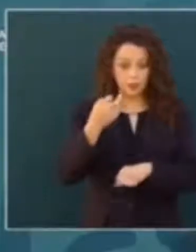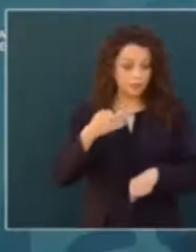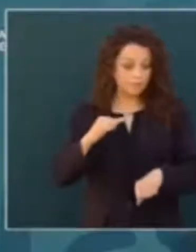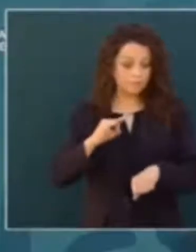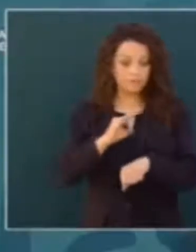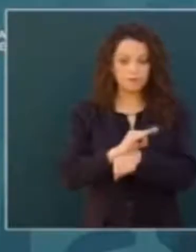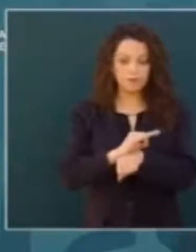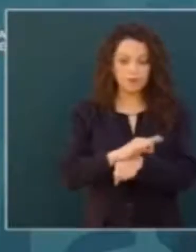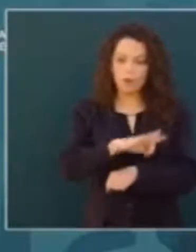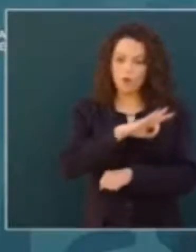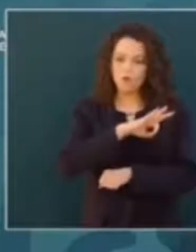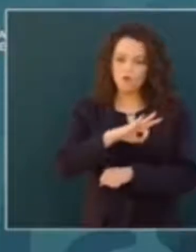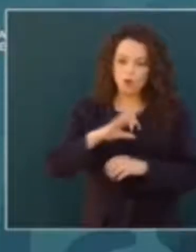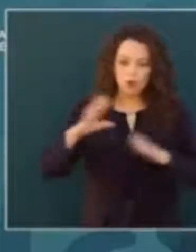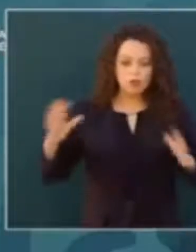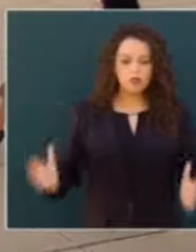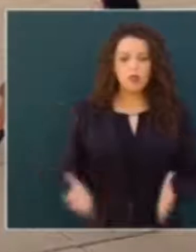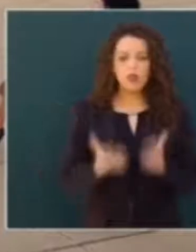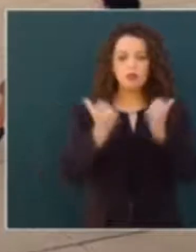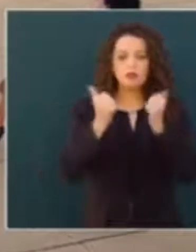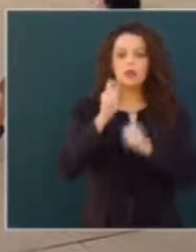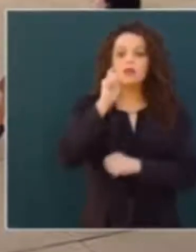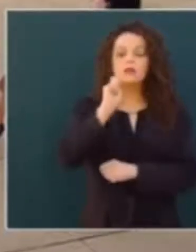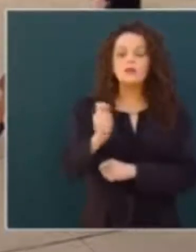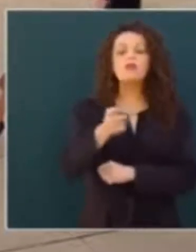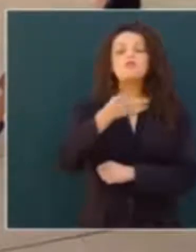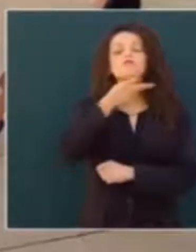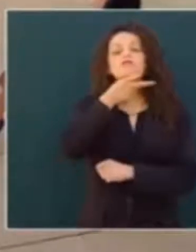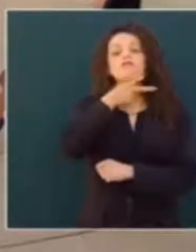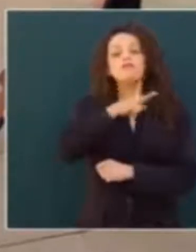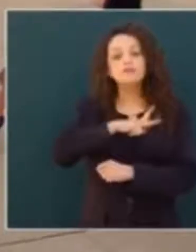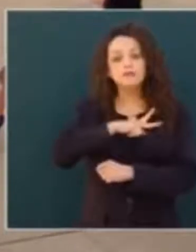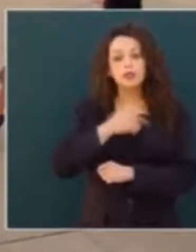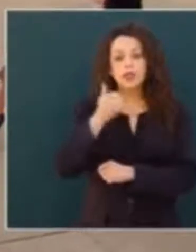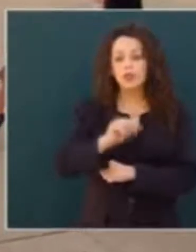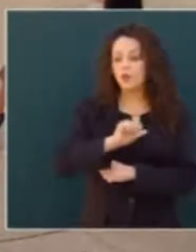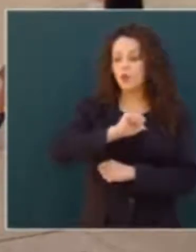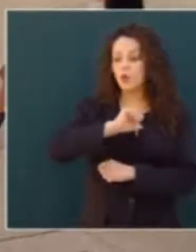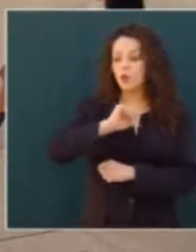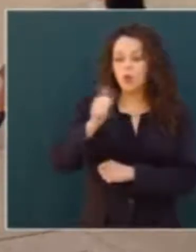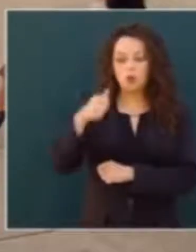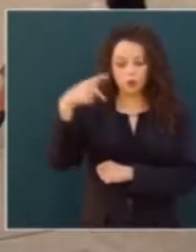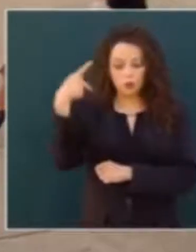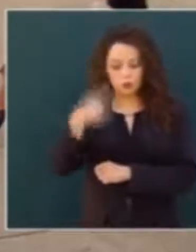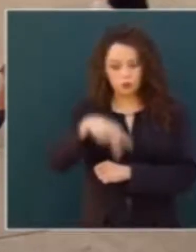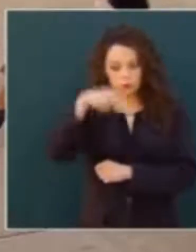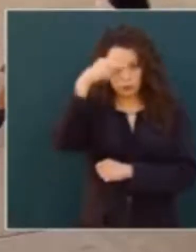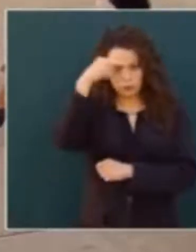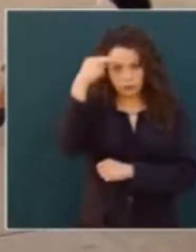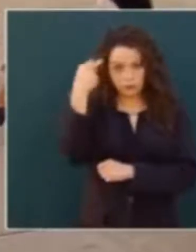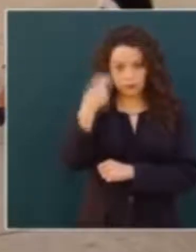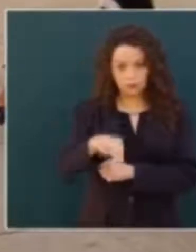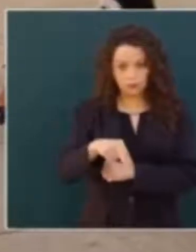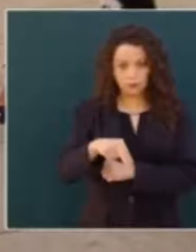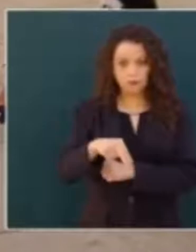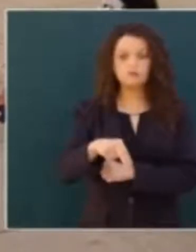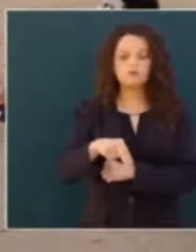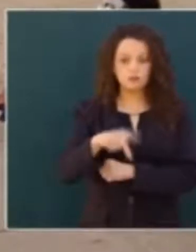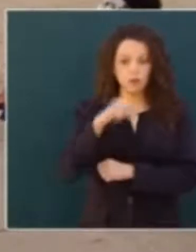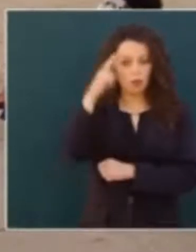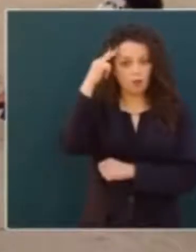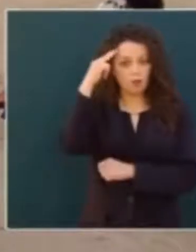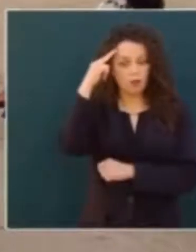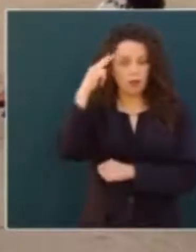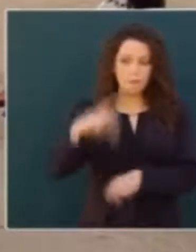el petróleo y otros bienes de la nación que Porfirio Díaz había entregado a